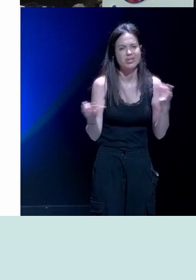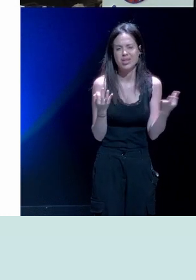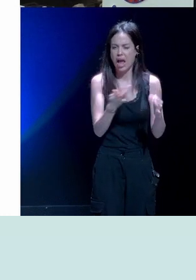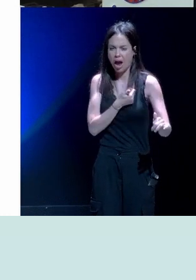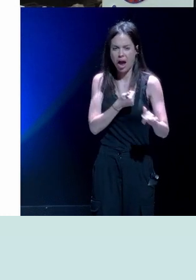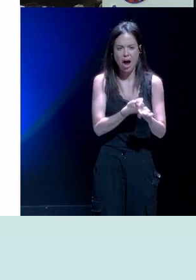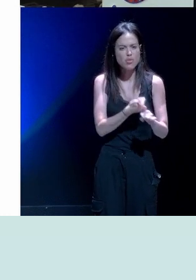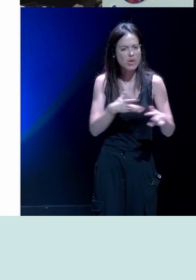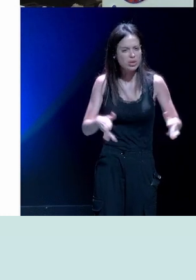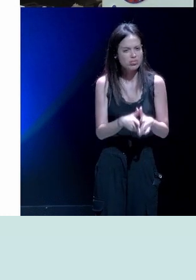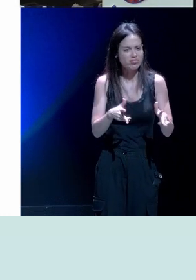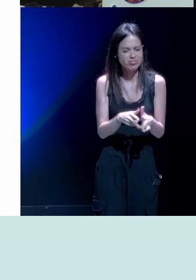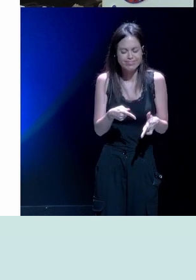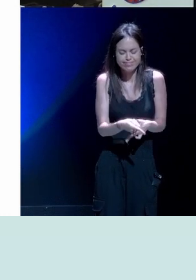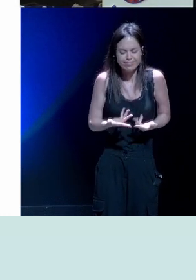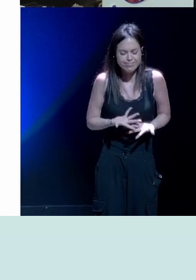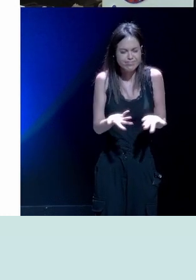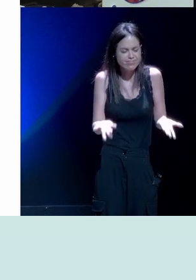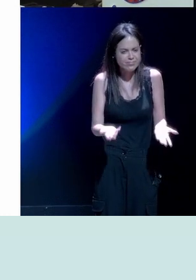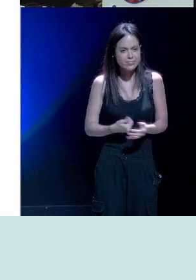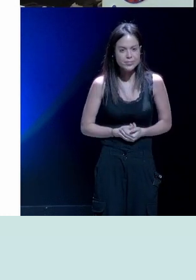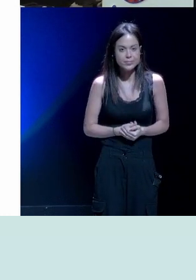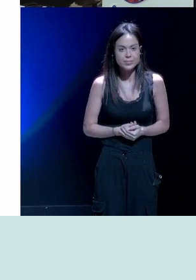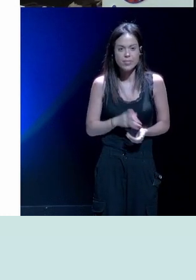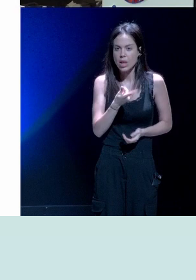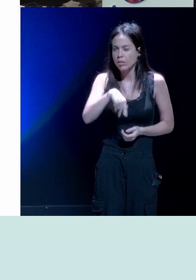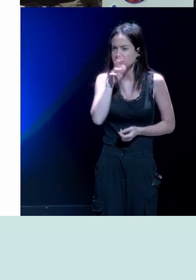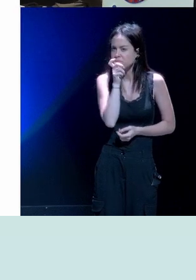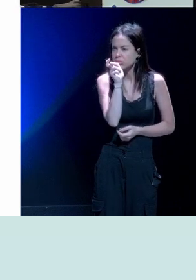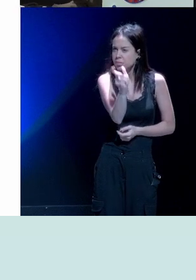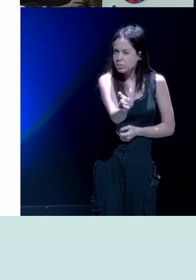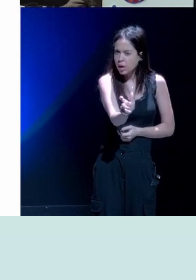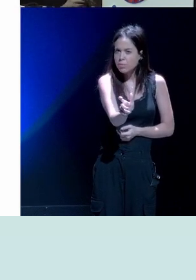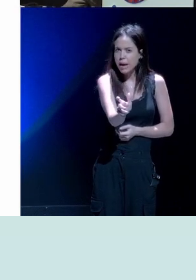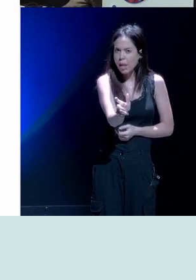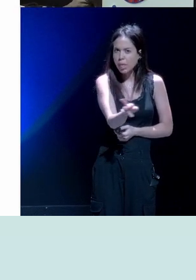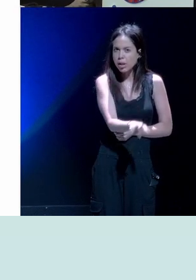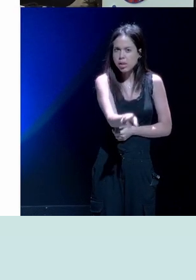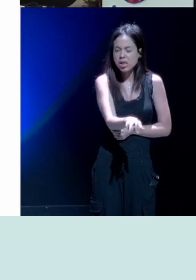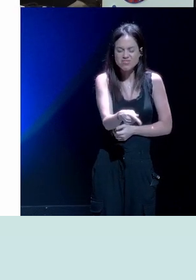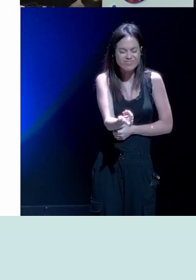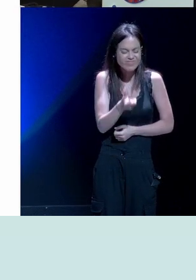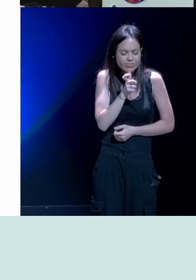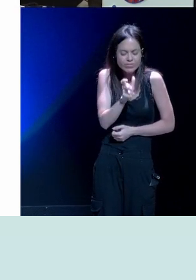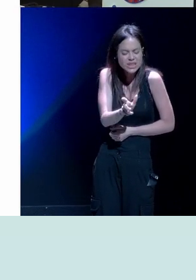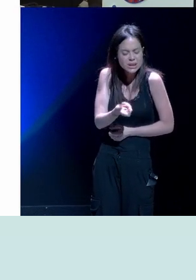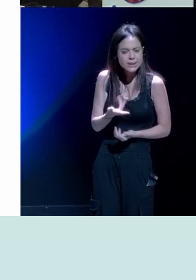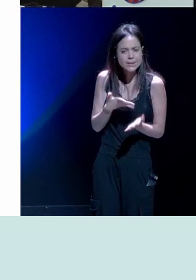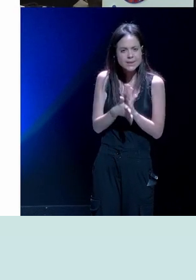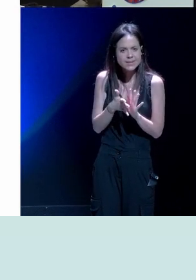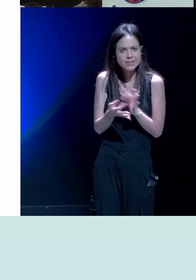acompañar socialmente? ¿Qué colocamos detrás de esta palabra que tanto se utiliza? El acompañamiento